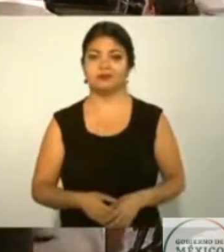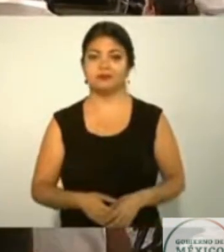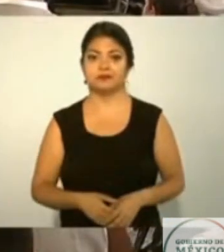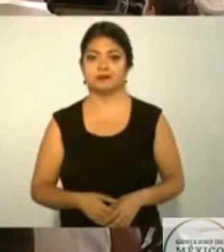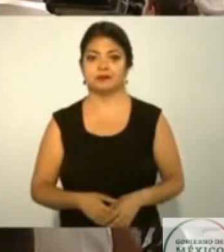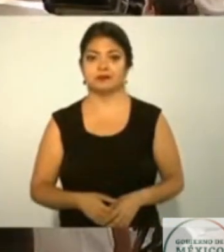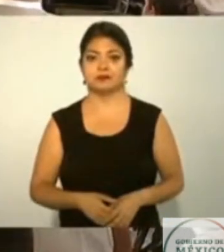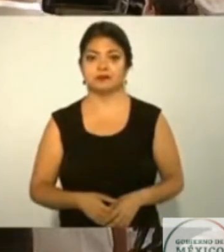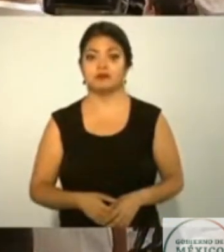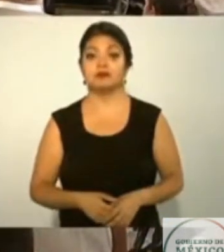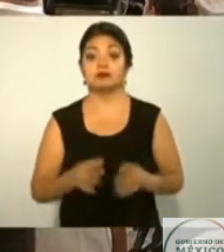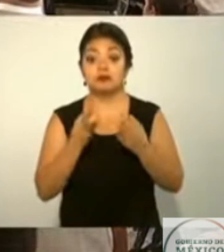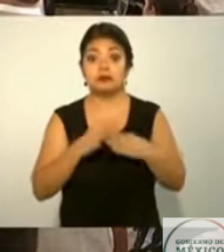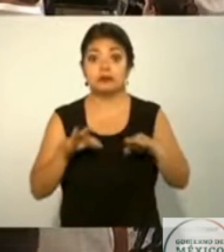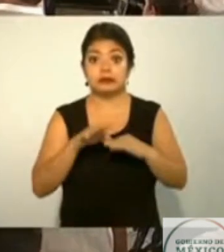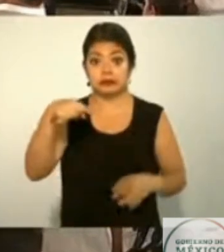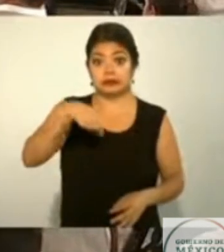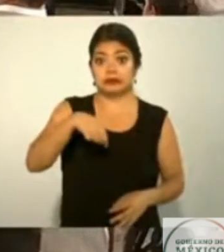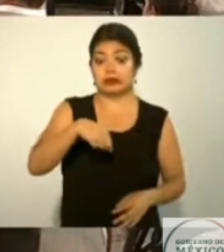La panza es primero.